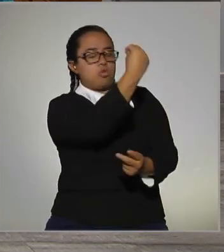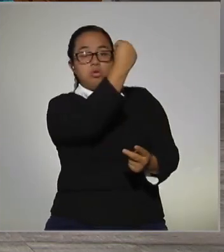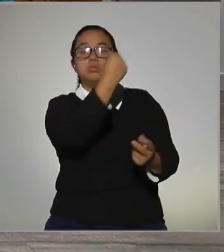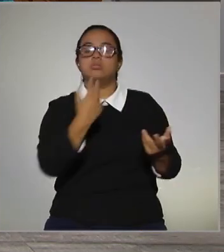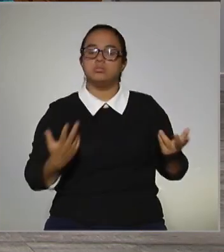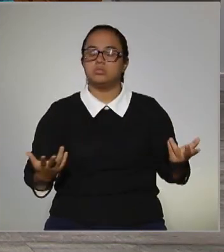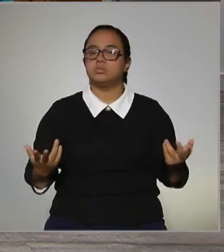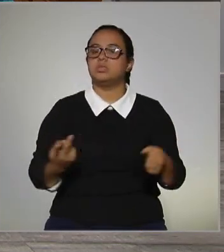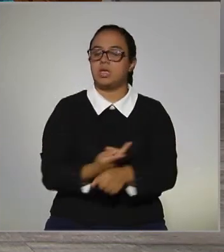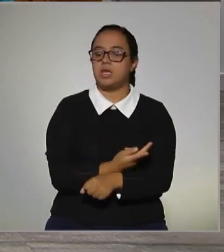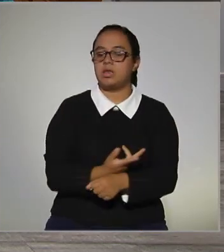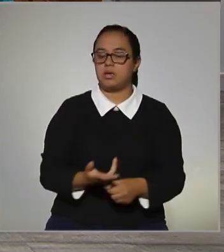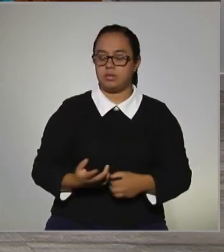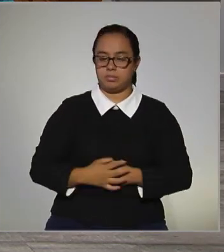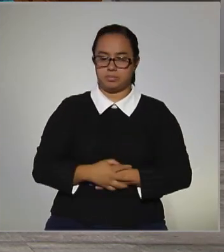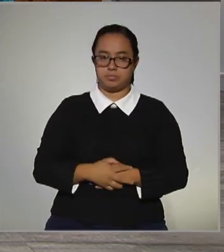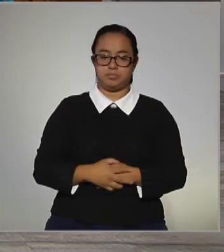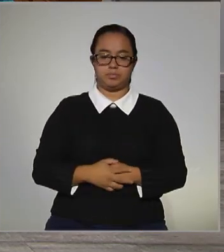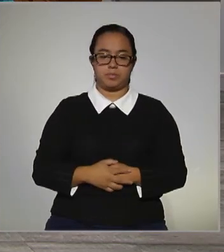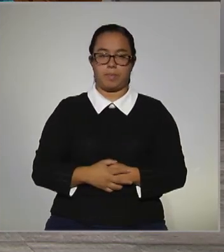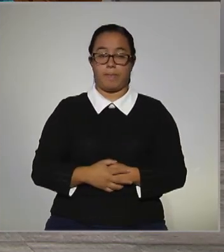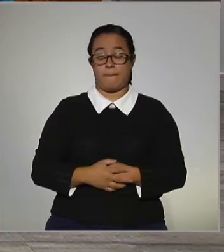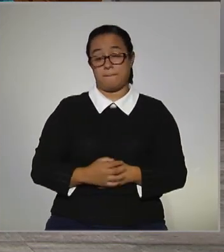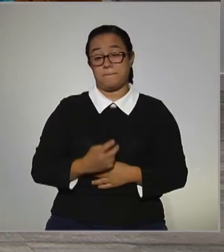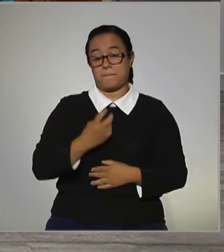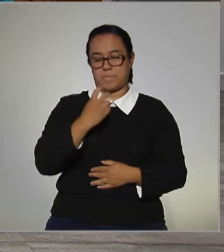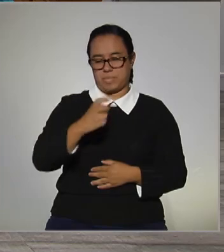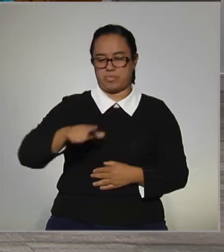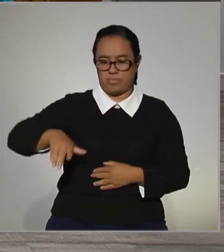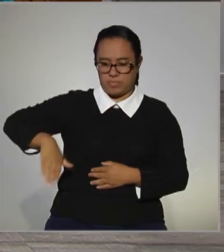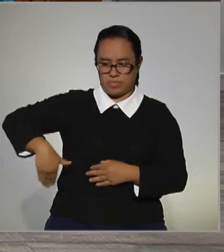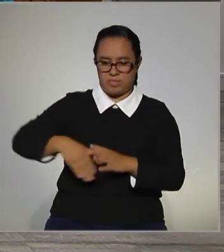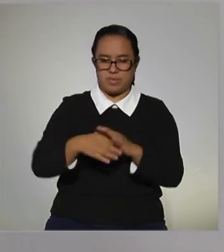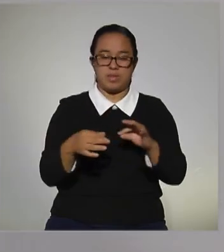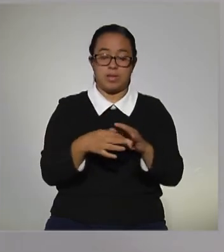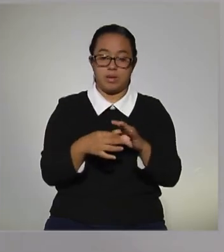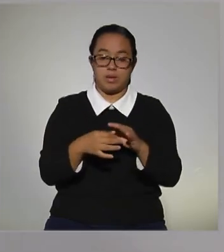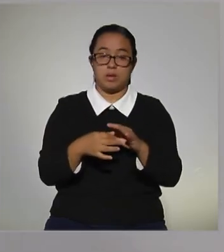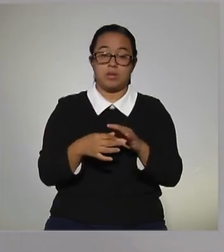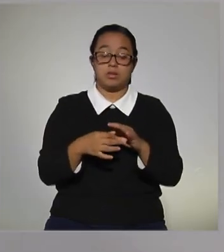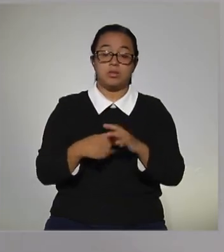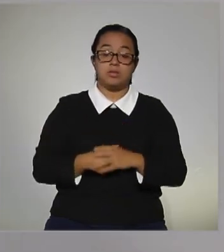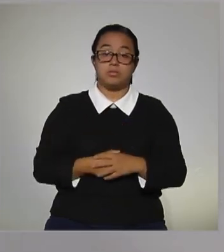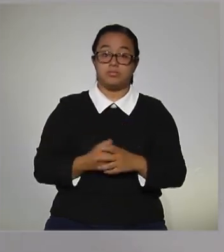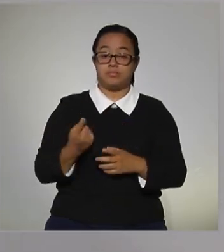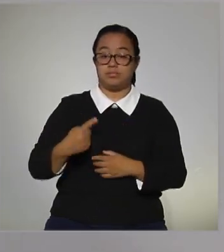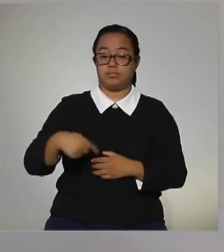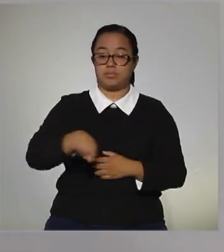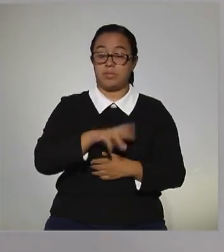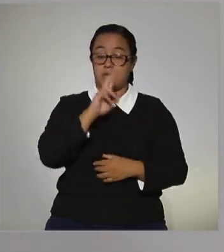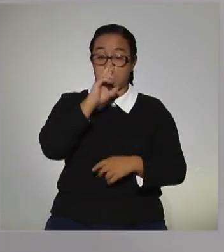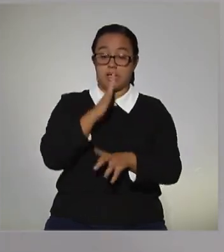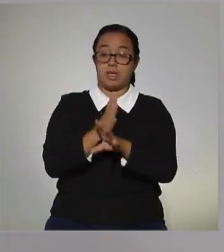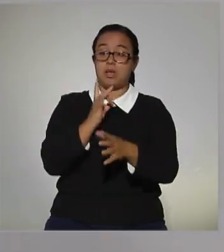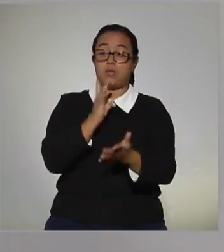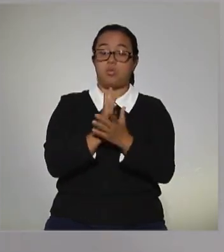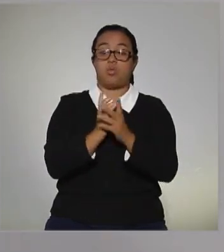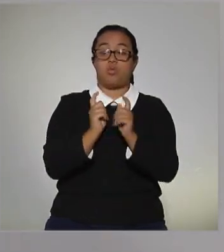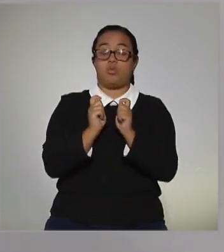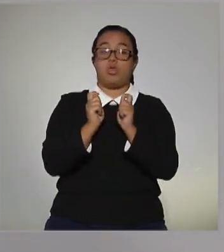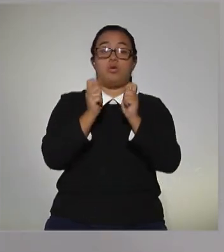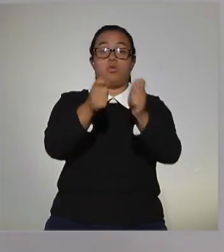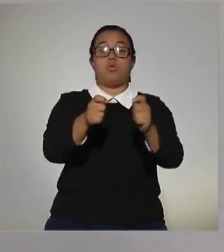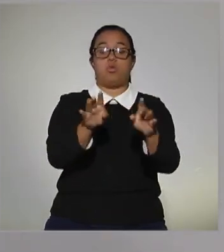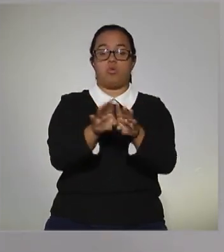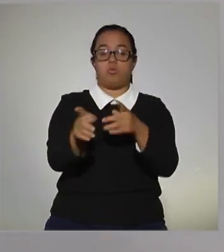encuentra el eco esperado. Aquí es un poco lo que mencionábamos al inicio, no podemos dejar la responsabilidad de